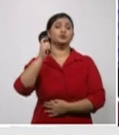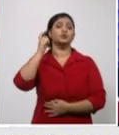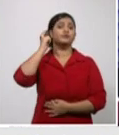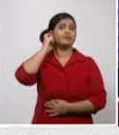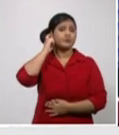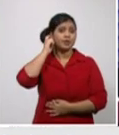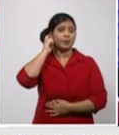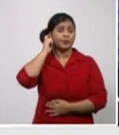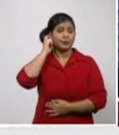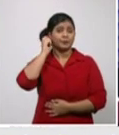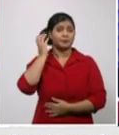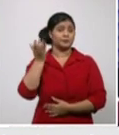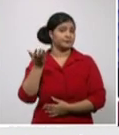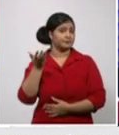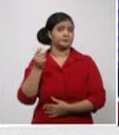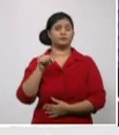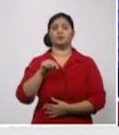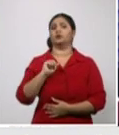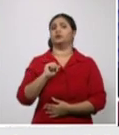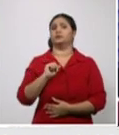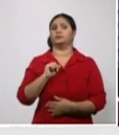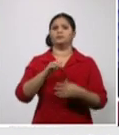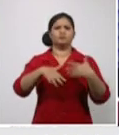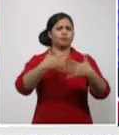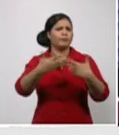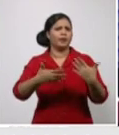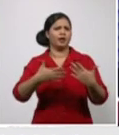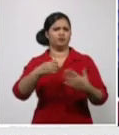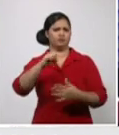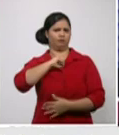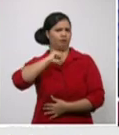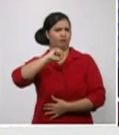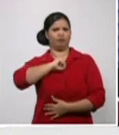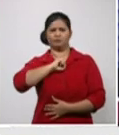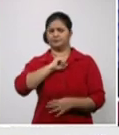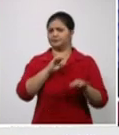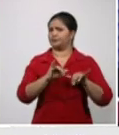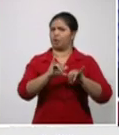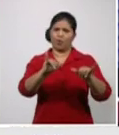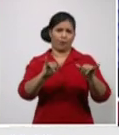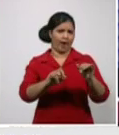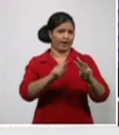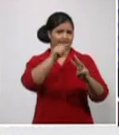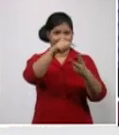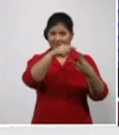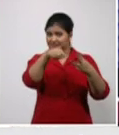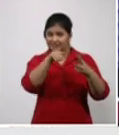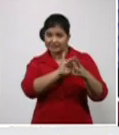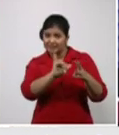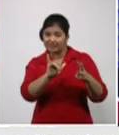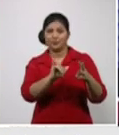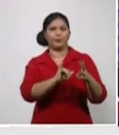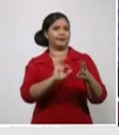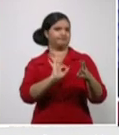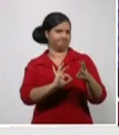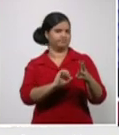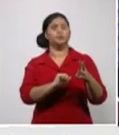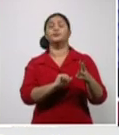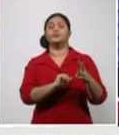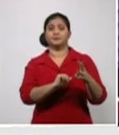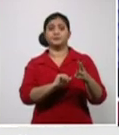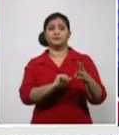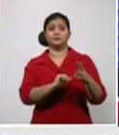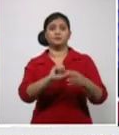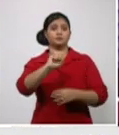hemodinámico, con una falta de aire muy refractaria. Lamentablemente hace una parada cardíaca